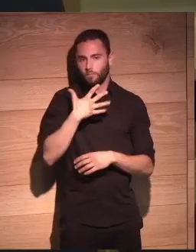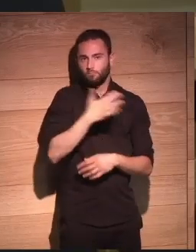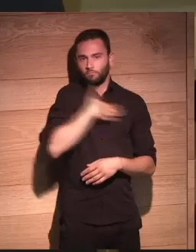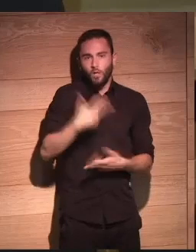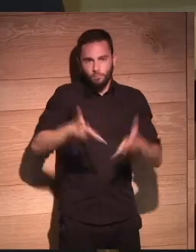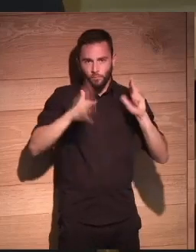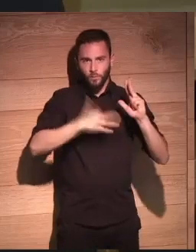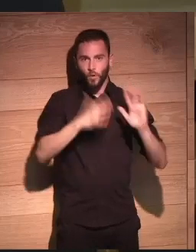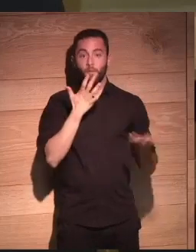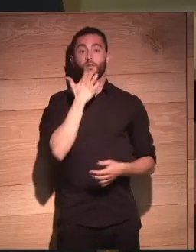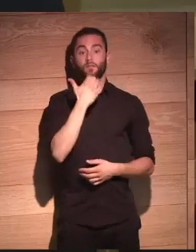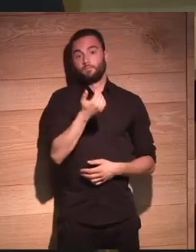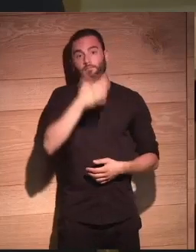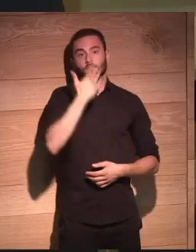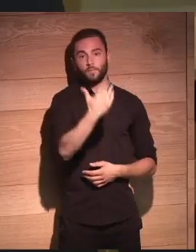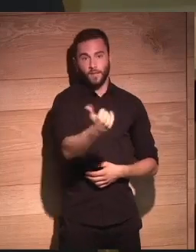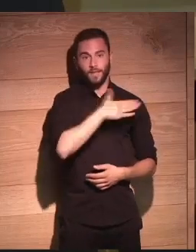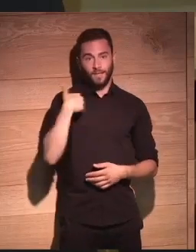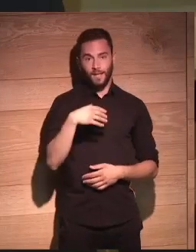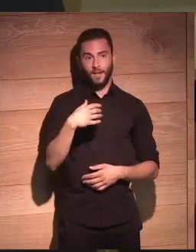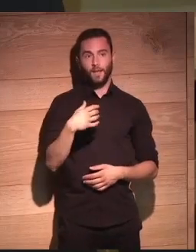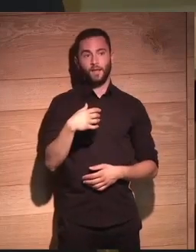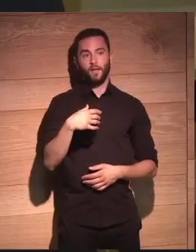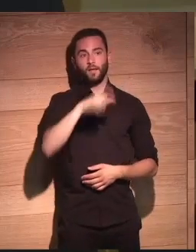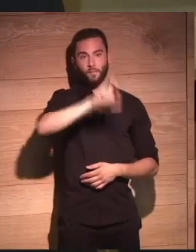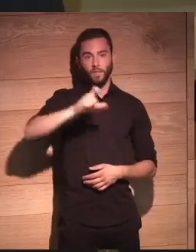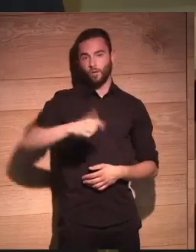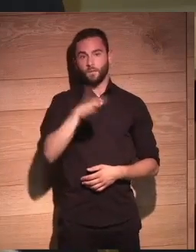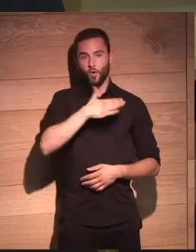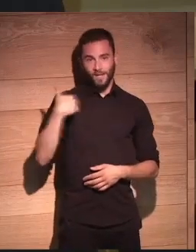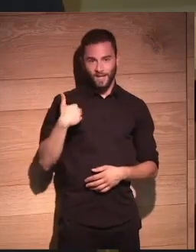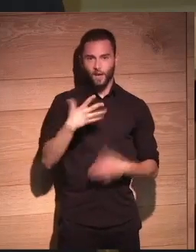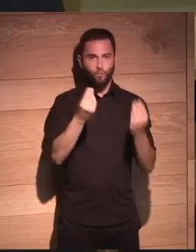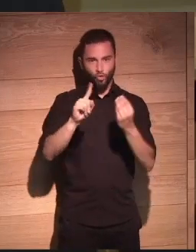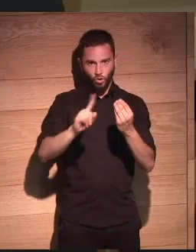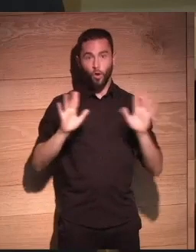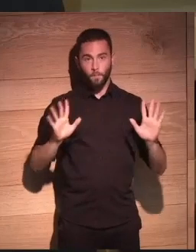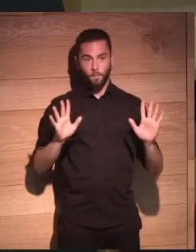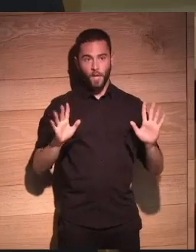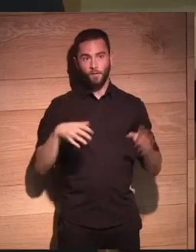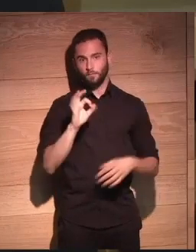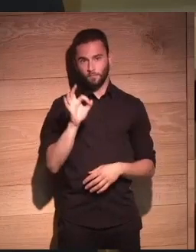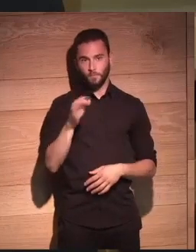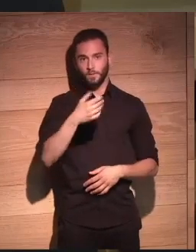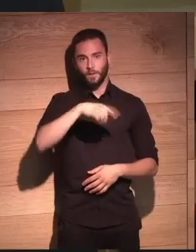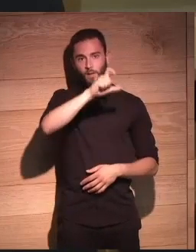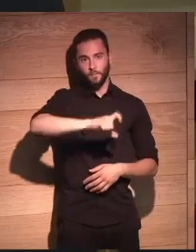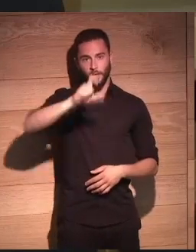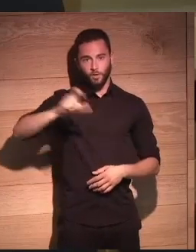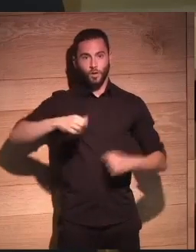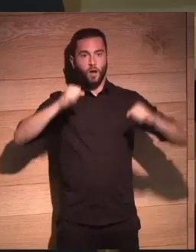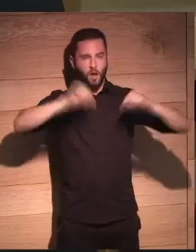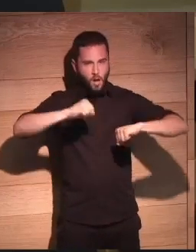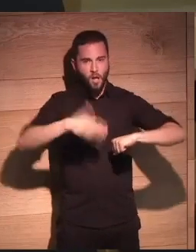gente que quiere envejecer y hay gente que quiere morir. No son muchos, pero hay gente que efectivamente quiere envejecer y morir,